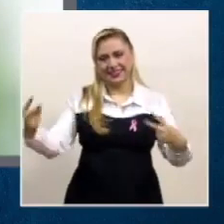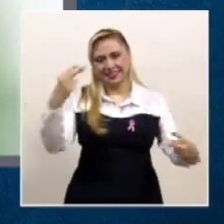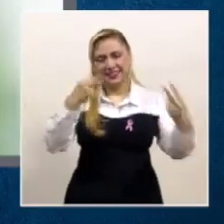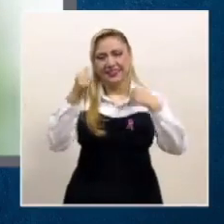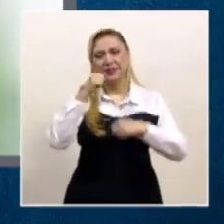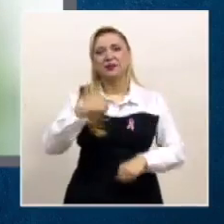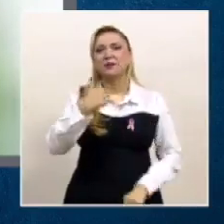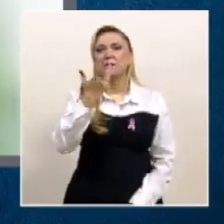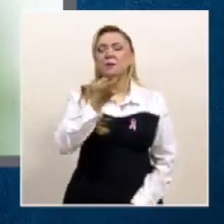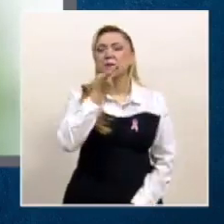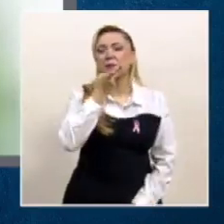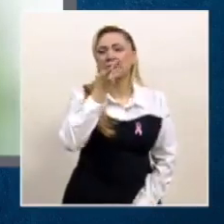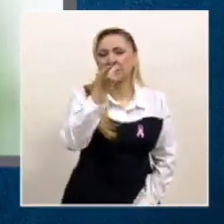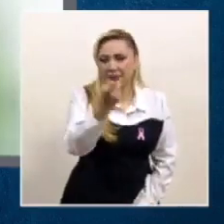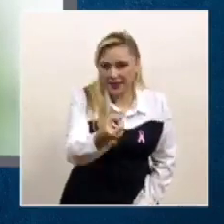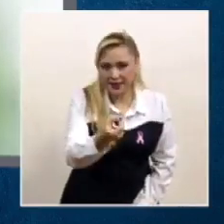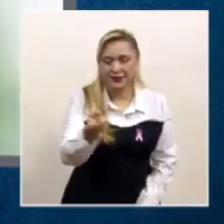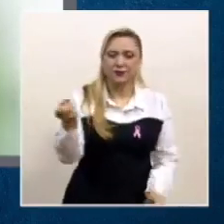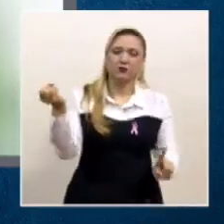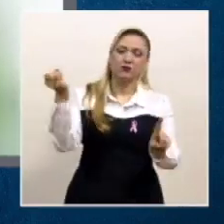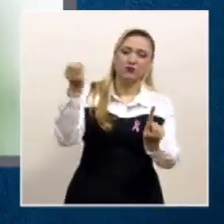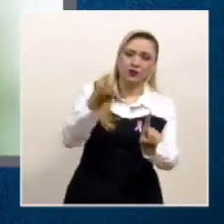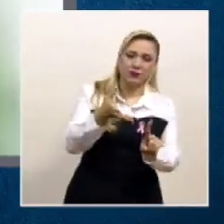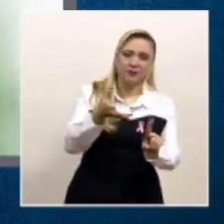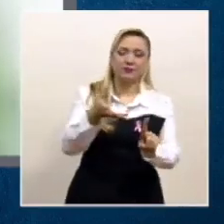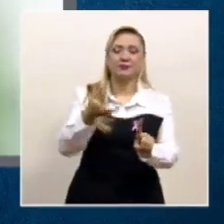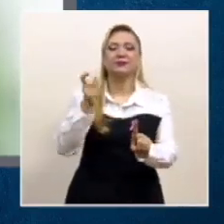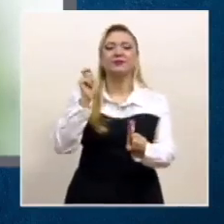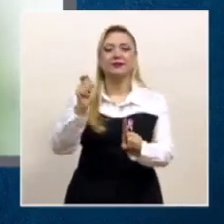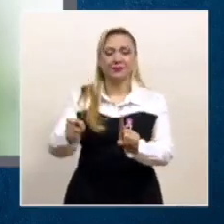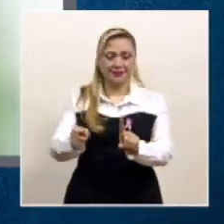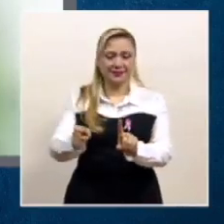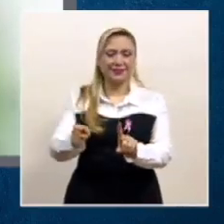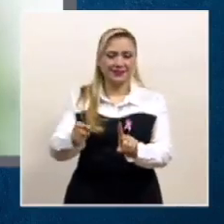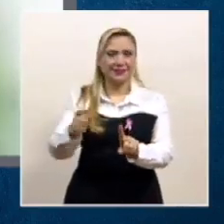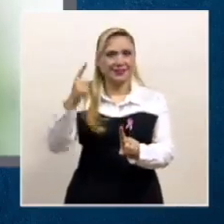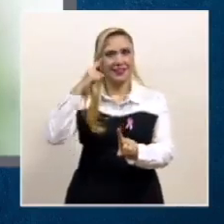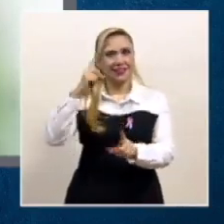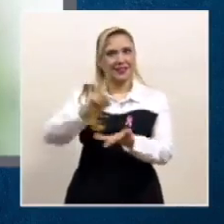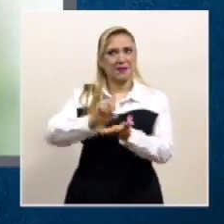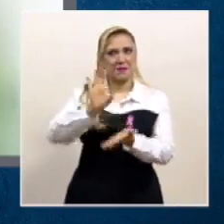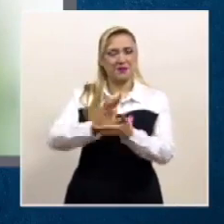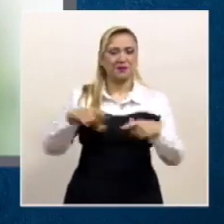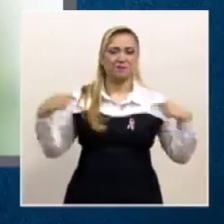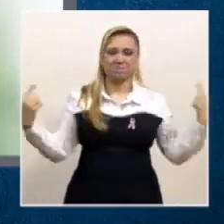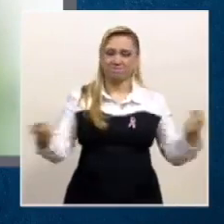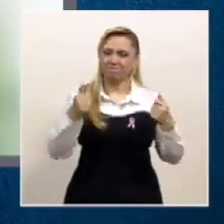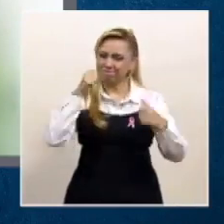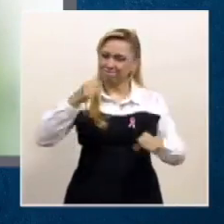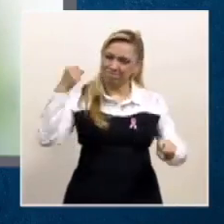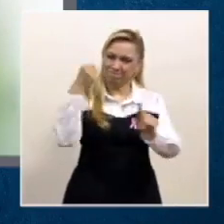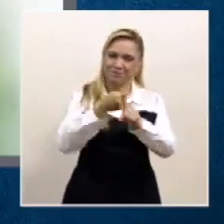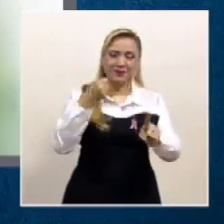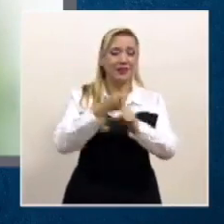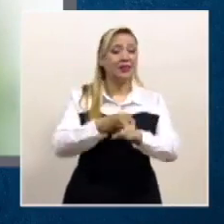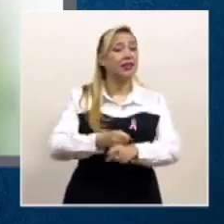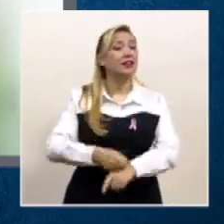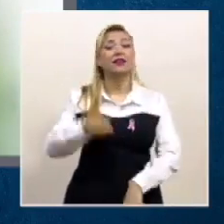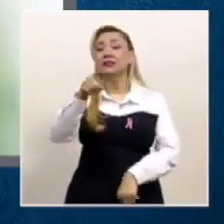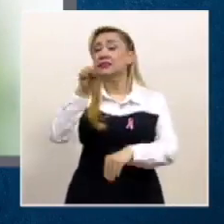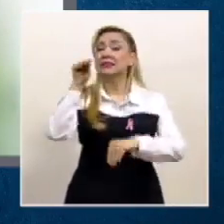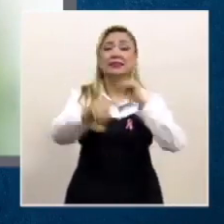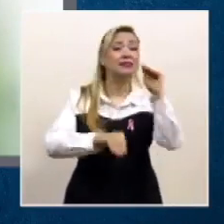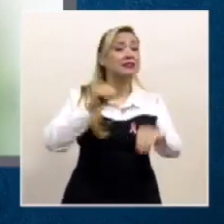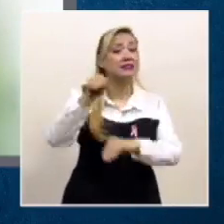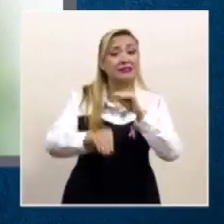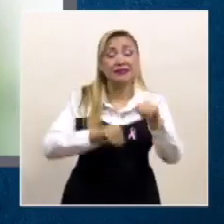una frase que complementa aquel grito de batalla que abanderamos las personas con discapacidad y lo mencionaba. Nada sobre las